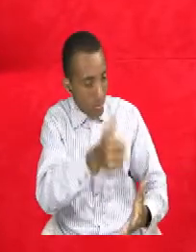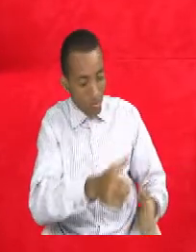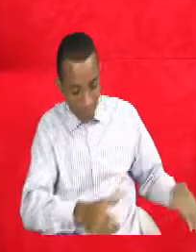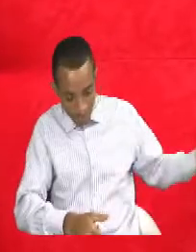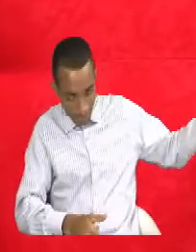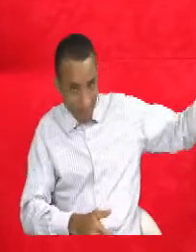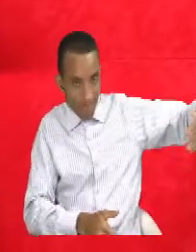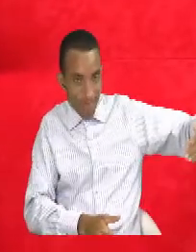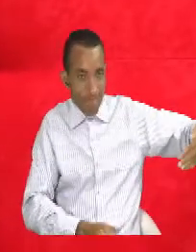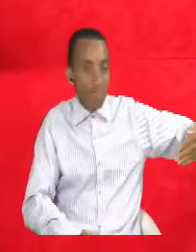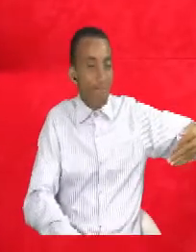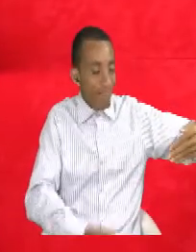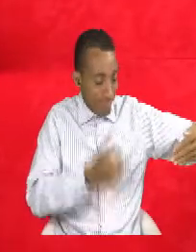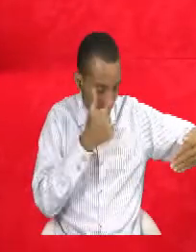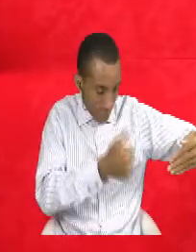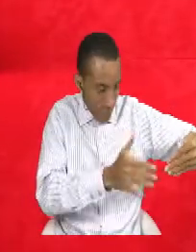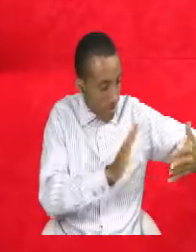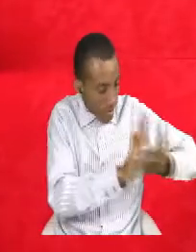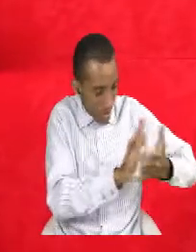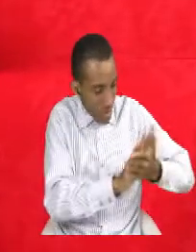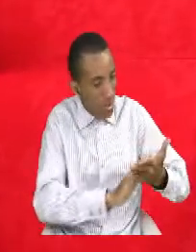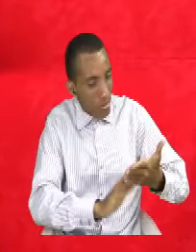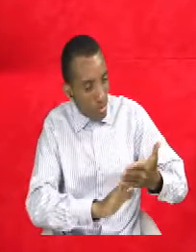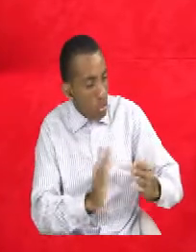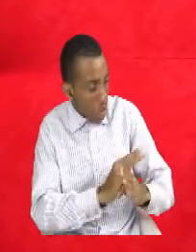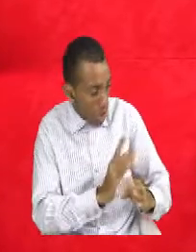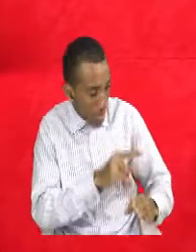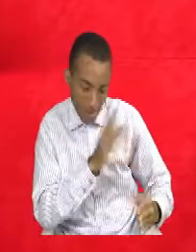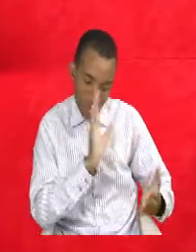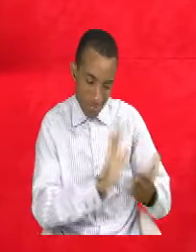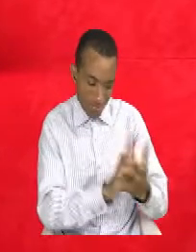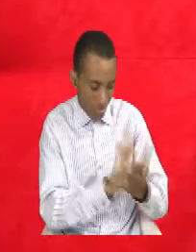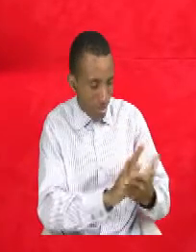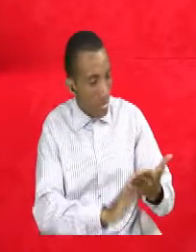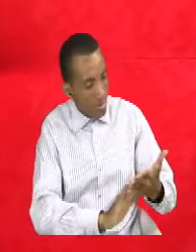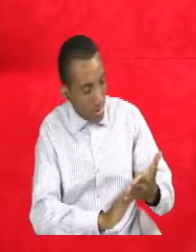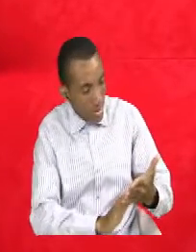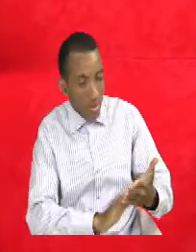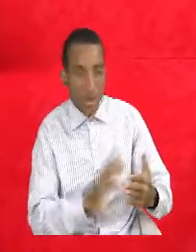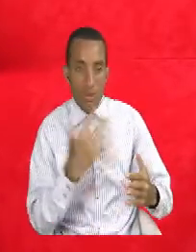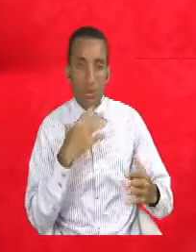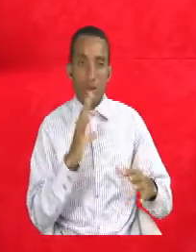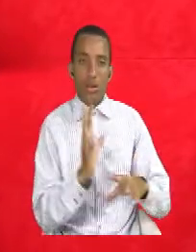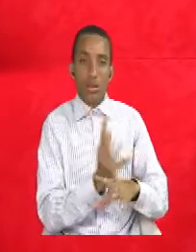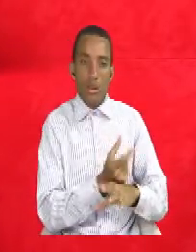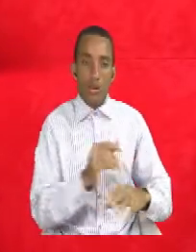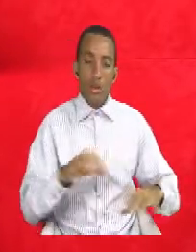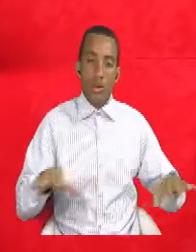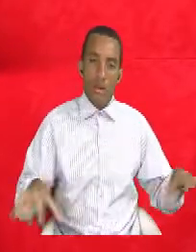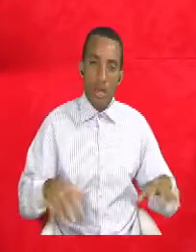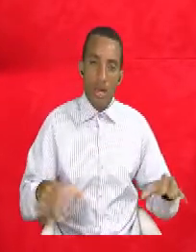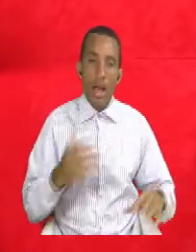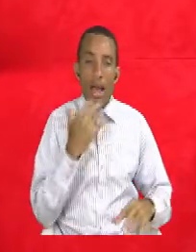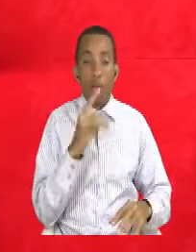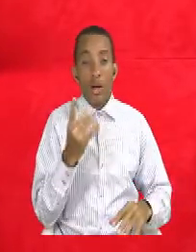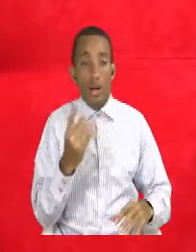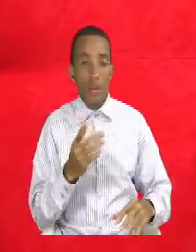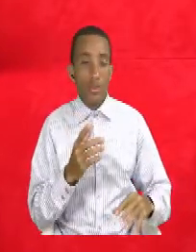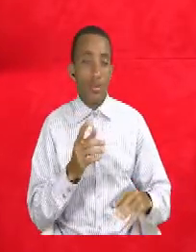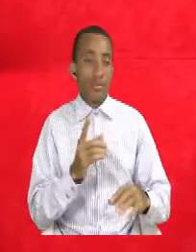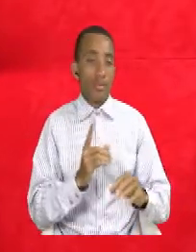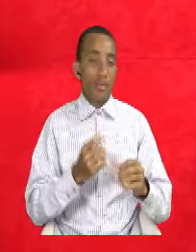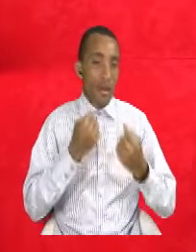solucionar, y que encuentren una actividad, ya sea por medio del arte. Si tú sabes hacer carpintería, pues